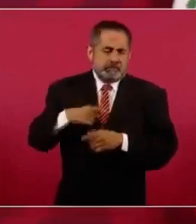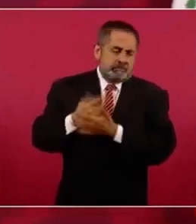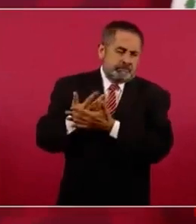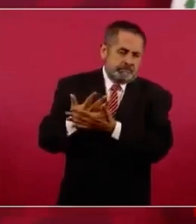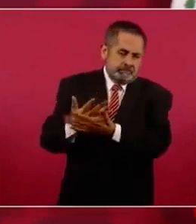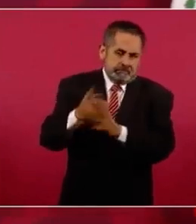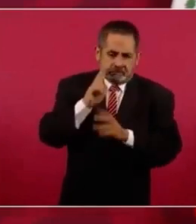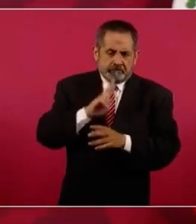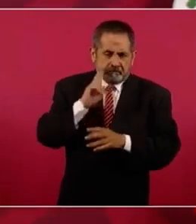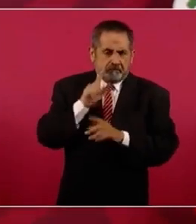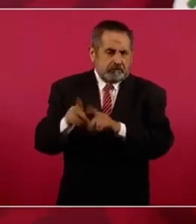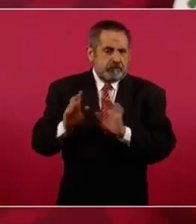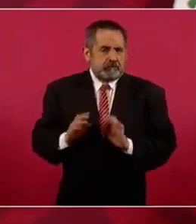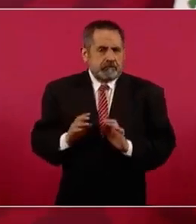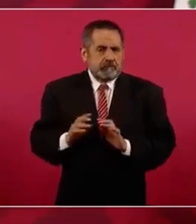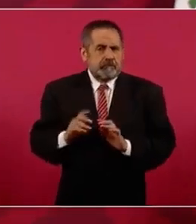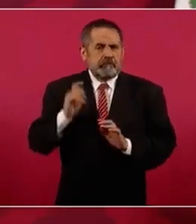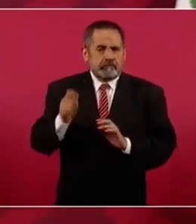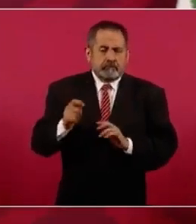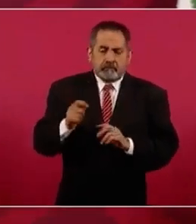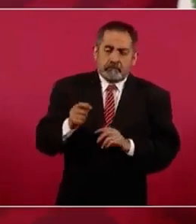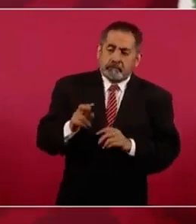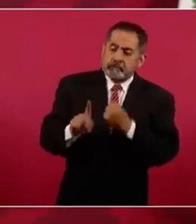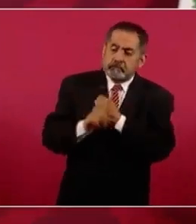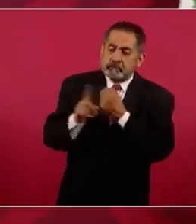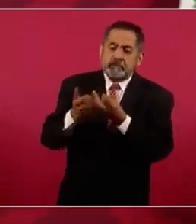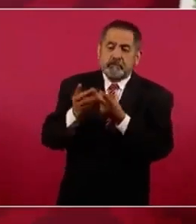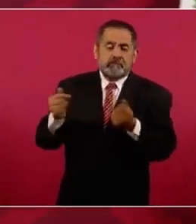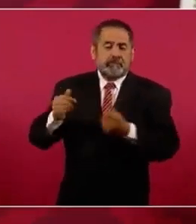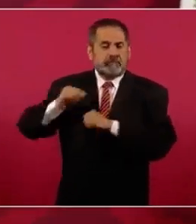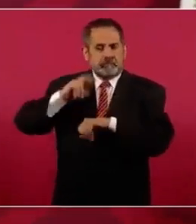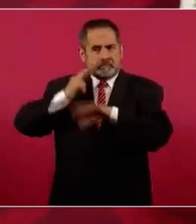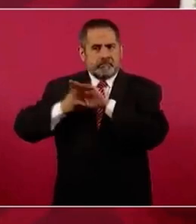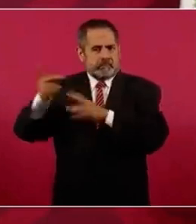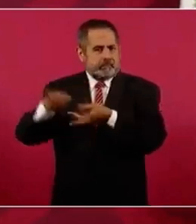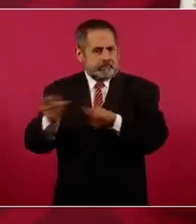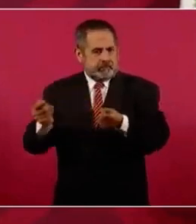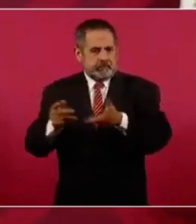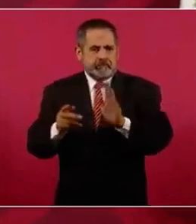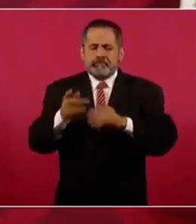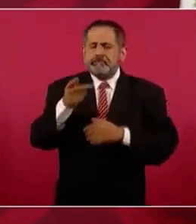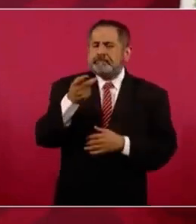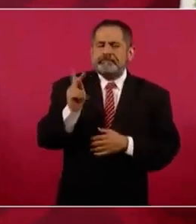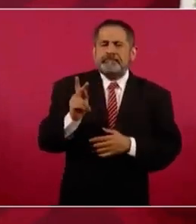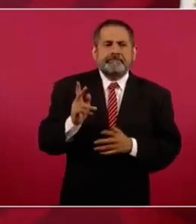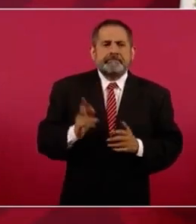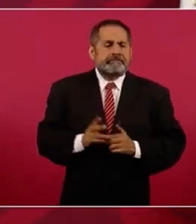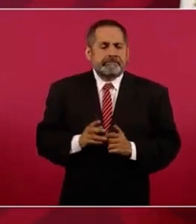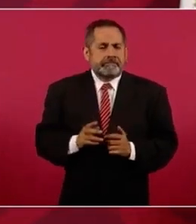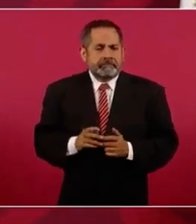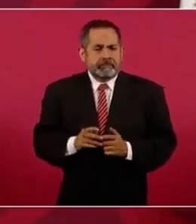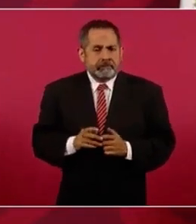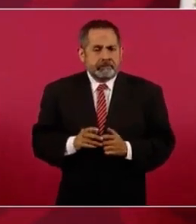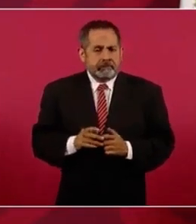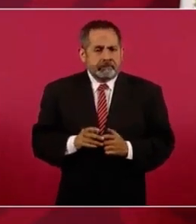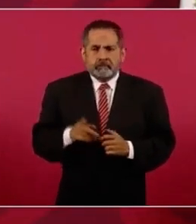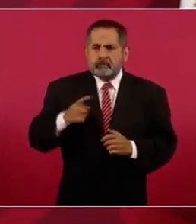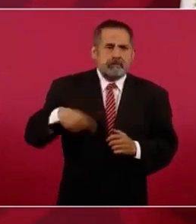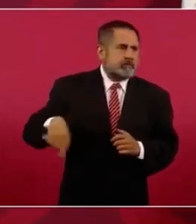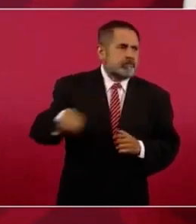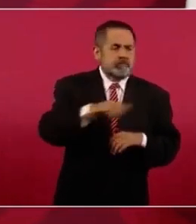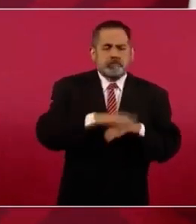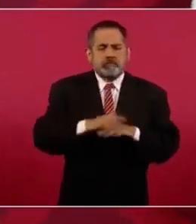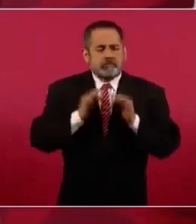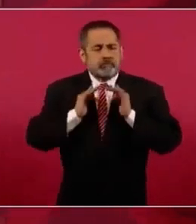esperar y a que se resuelvan las autoridades, pero hay tranquilidad.